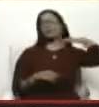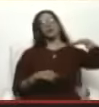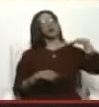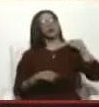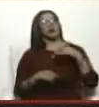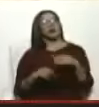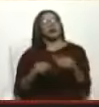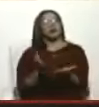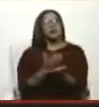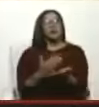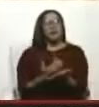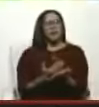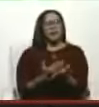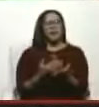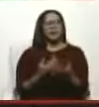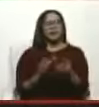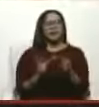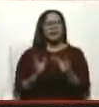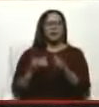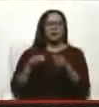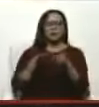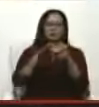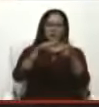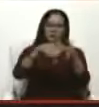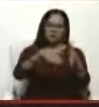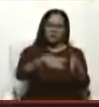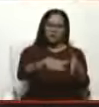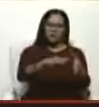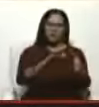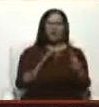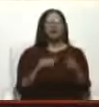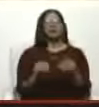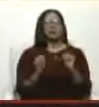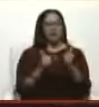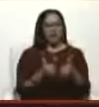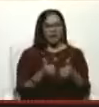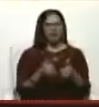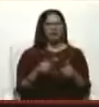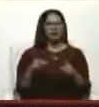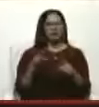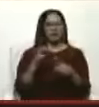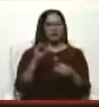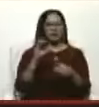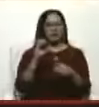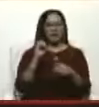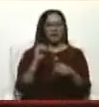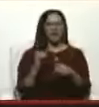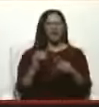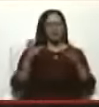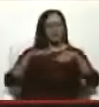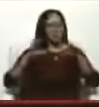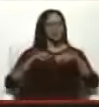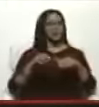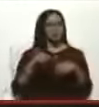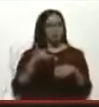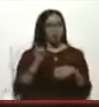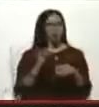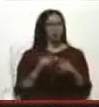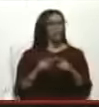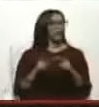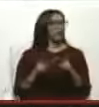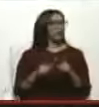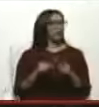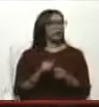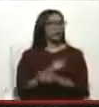Hacia la parte de las cabeceras del río Manzanares, que nacen las trincheras de Cumanacoa, estaba lloviendo aún, aunque ha